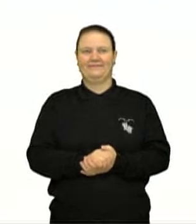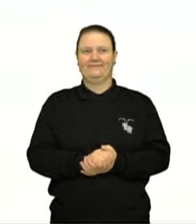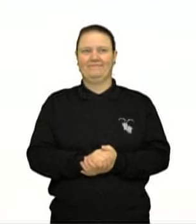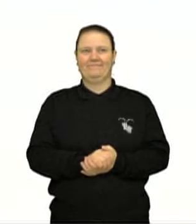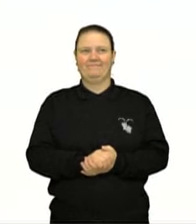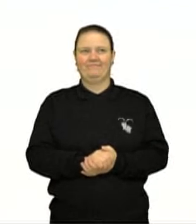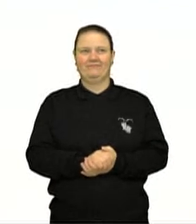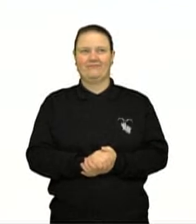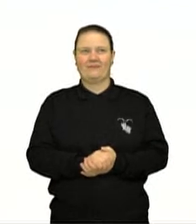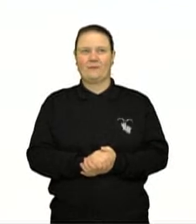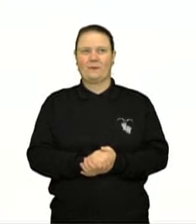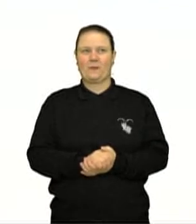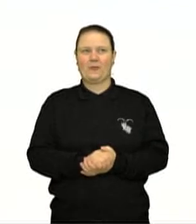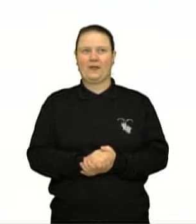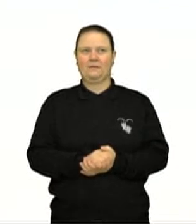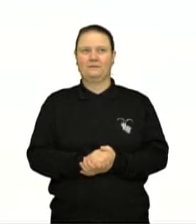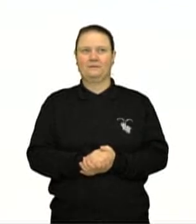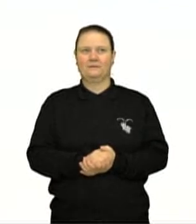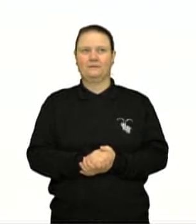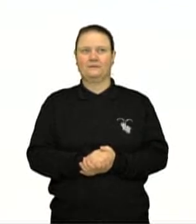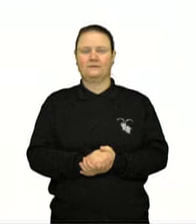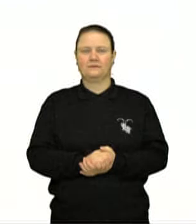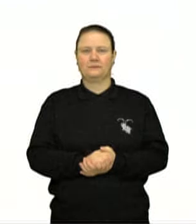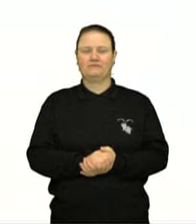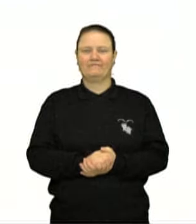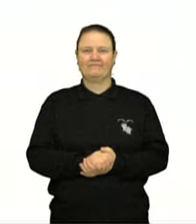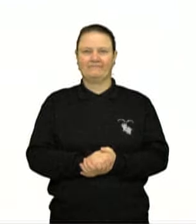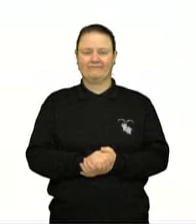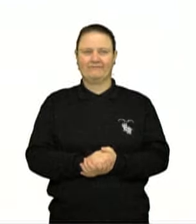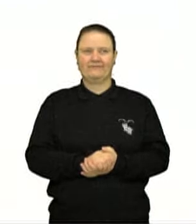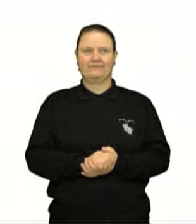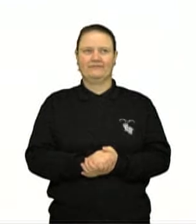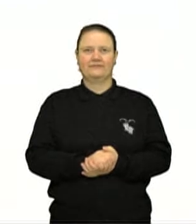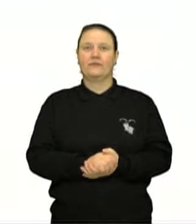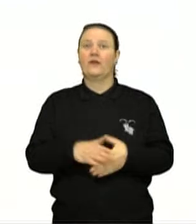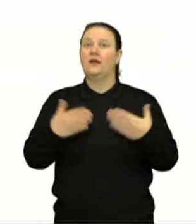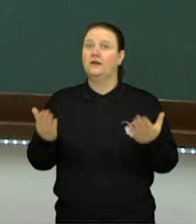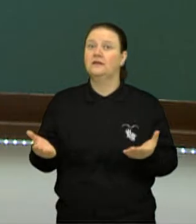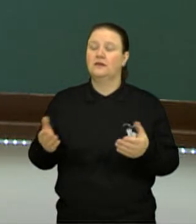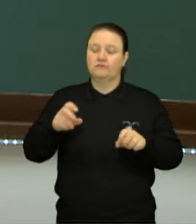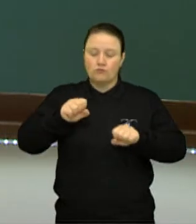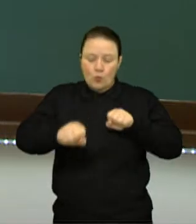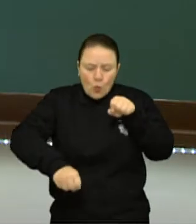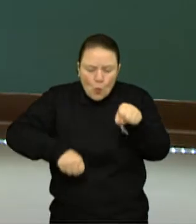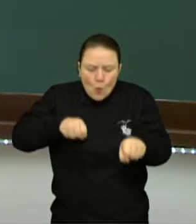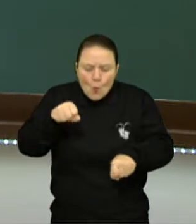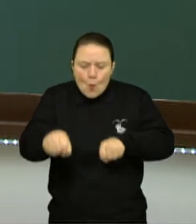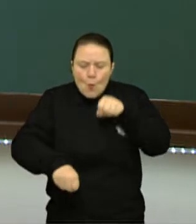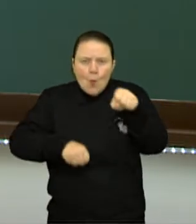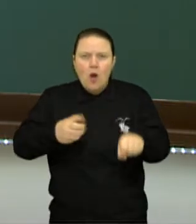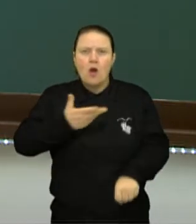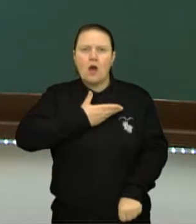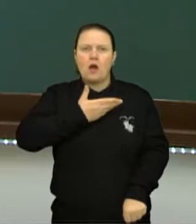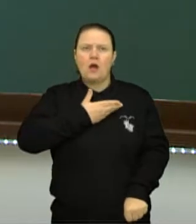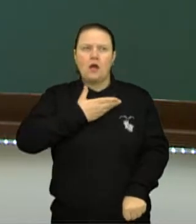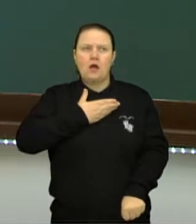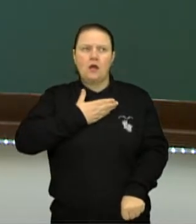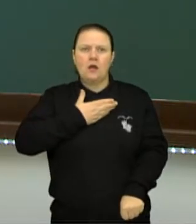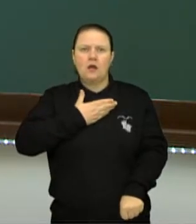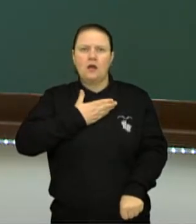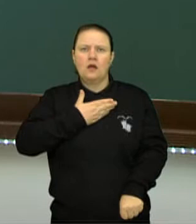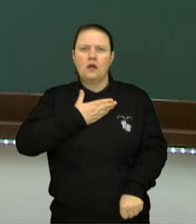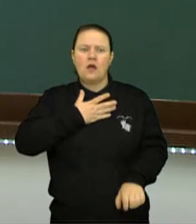el cambio literalmente sin comprender lo que este queria decir. Então ele estava na bicicleta, quando o amigo dele falou baixa o câmbio ali, ele